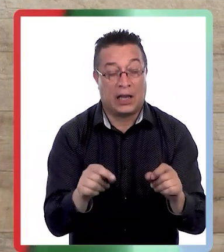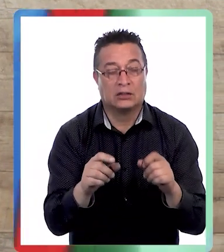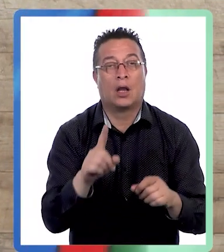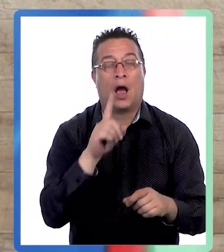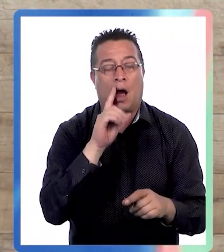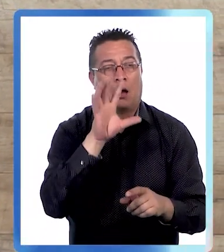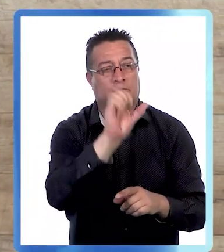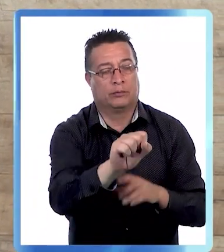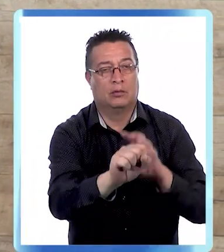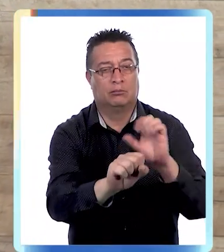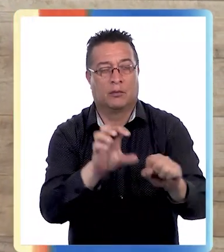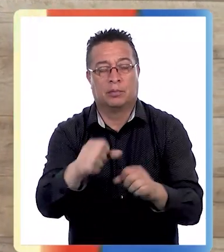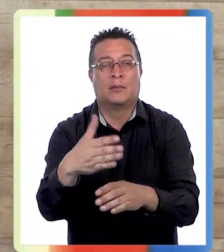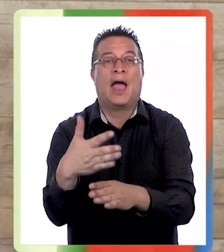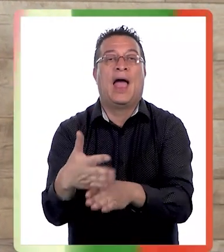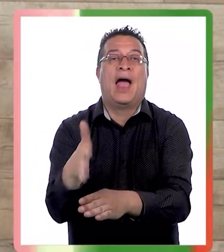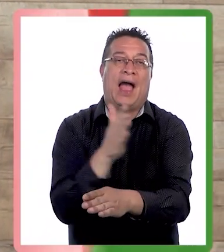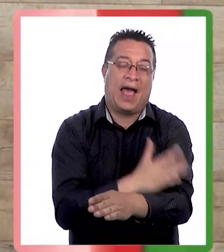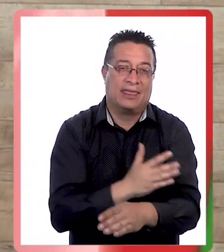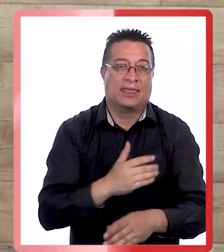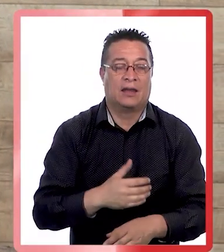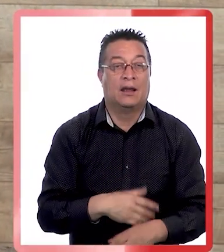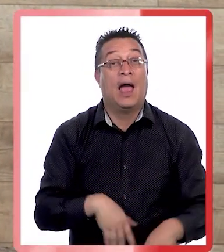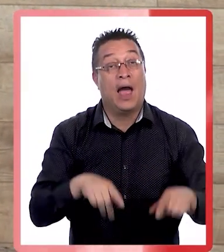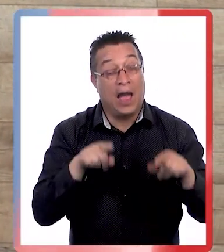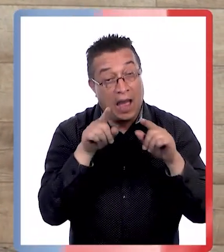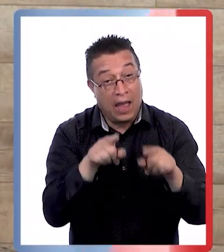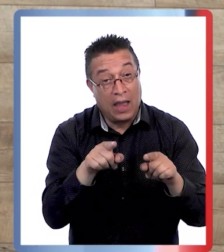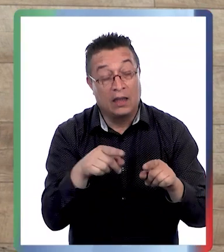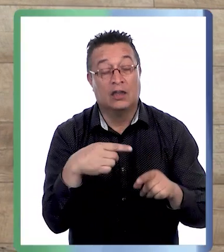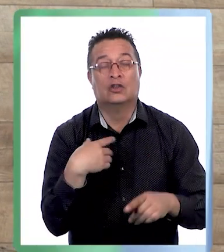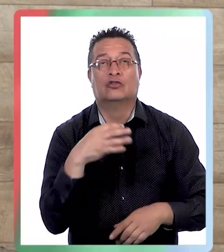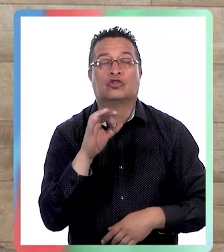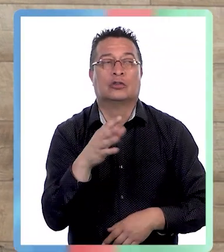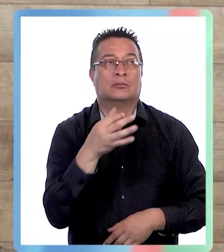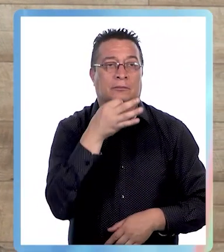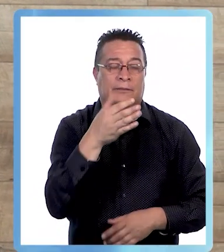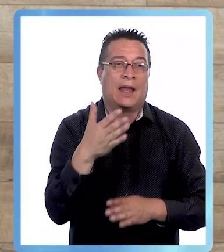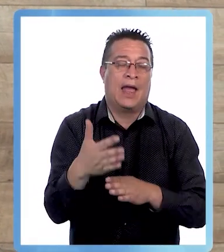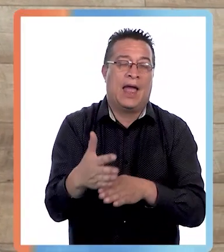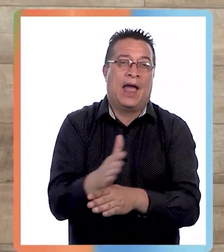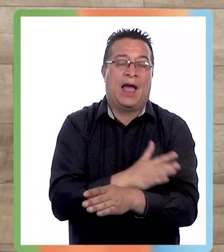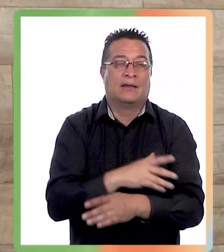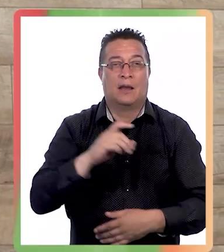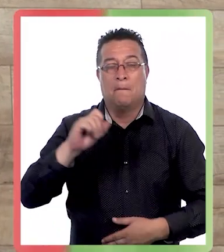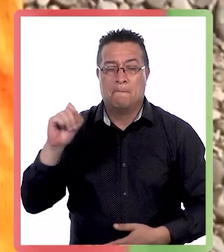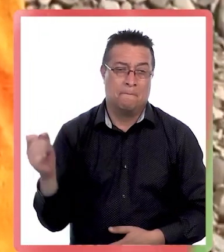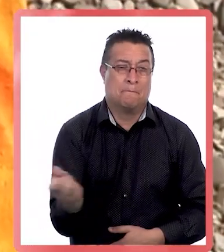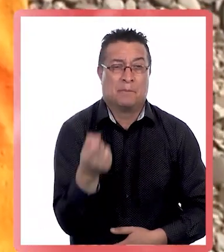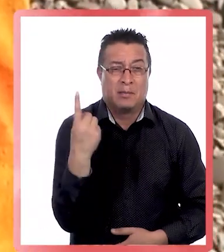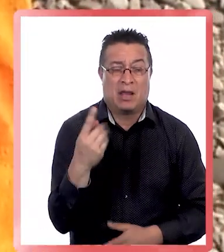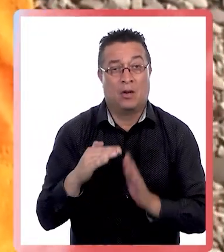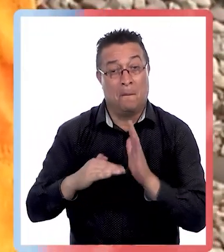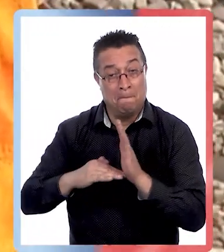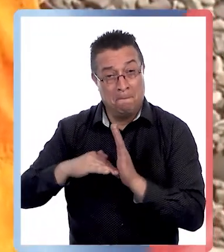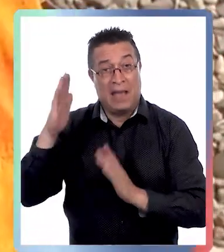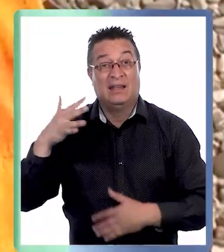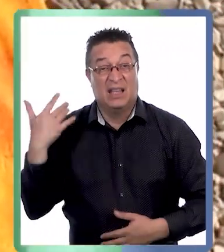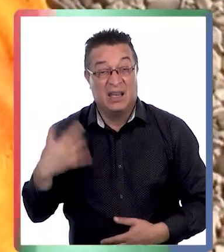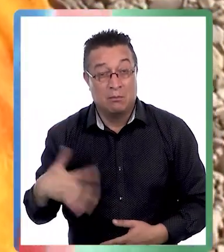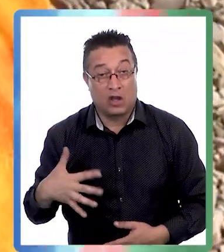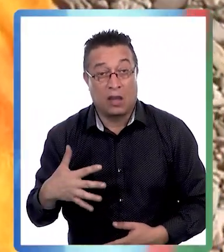de detectarlos a tiempo. Y aquí, incluso yo voy más atrás aún. Primero, y lo más importante,